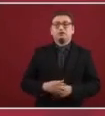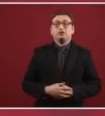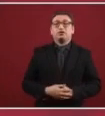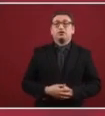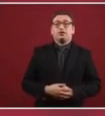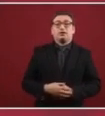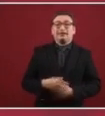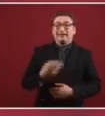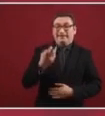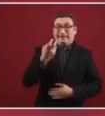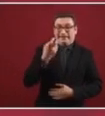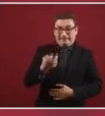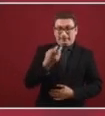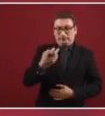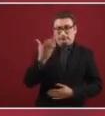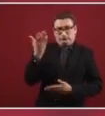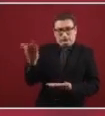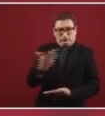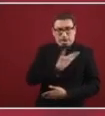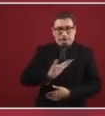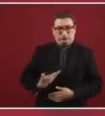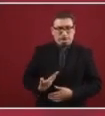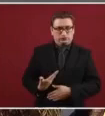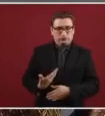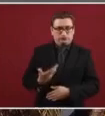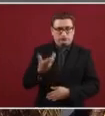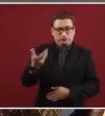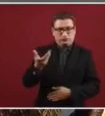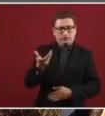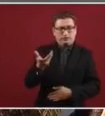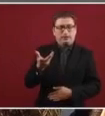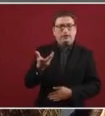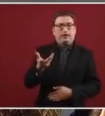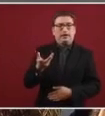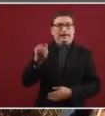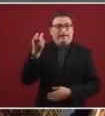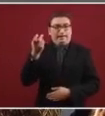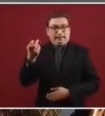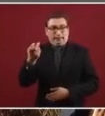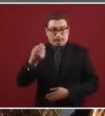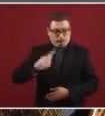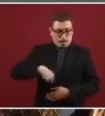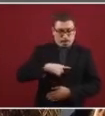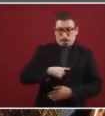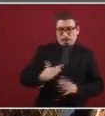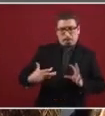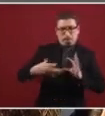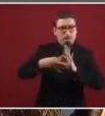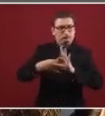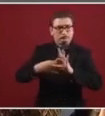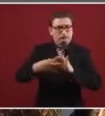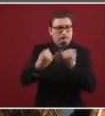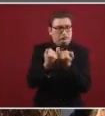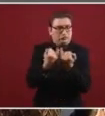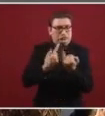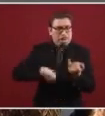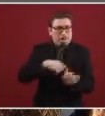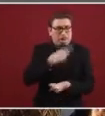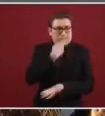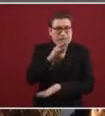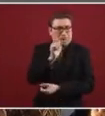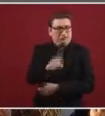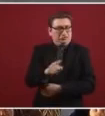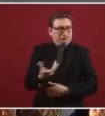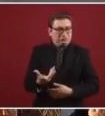Esta es la postura del presidente. Coincide con lo que nosotros estamos sosteniendo